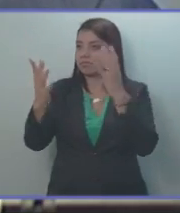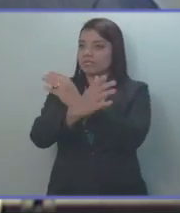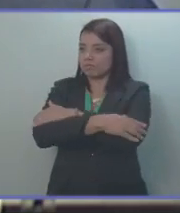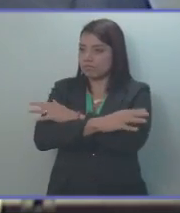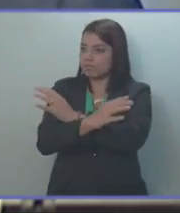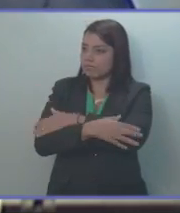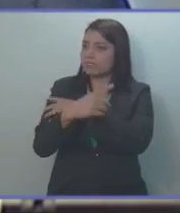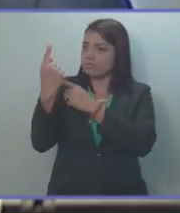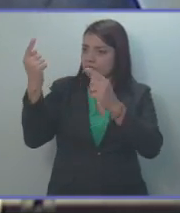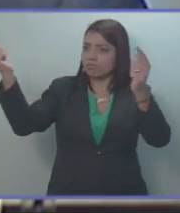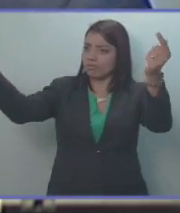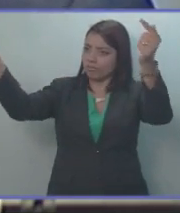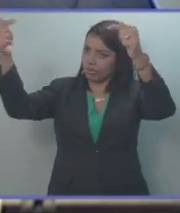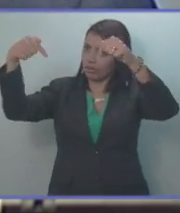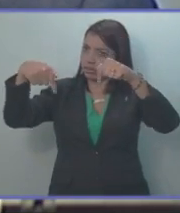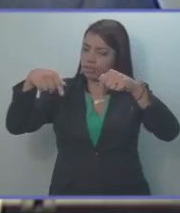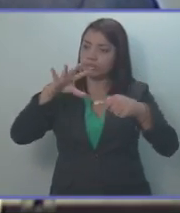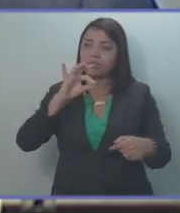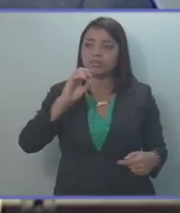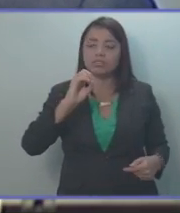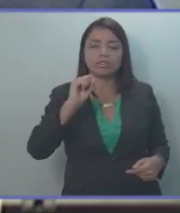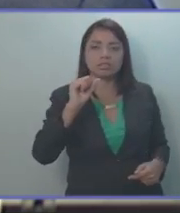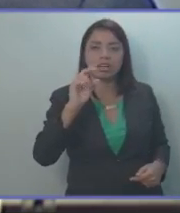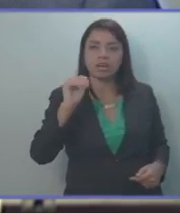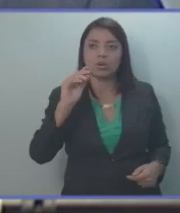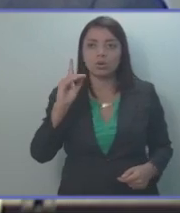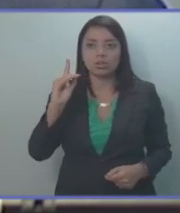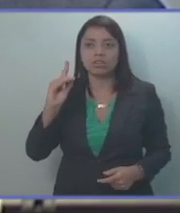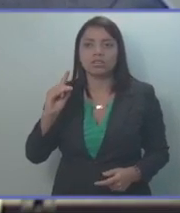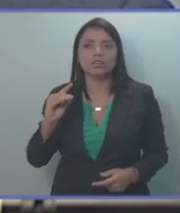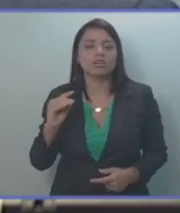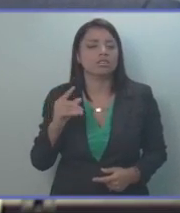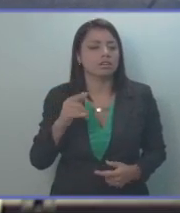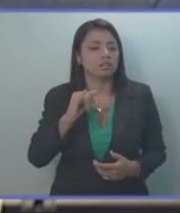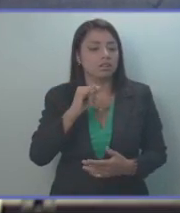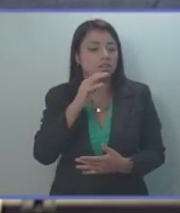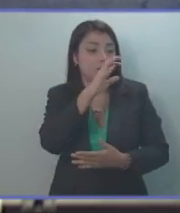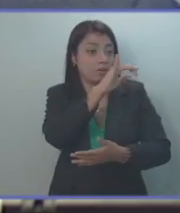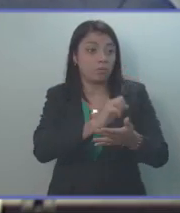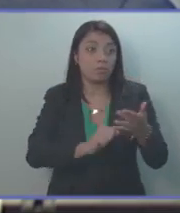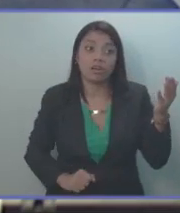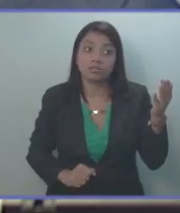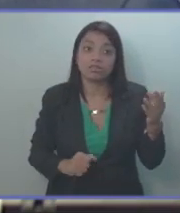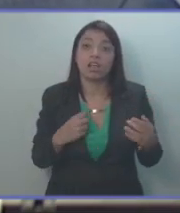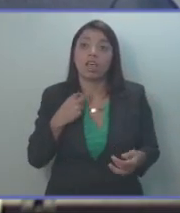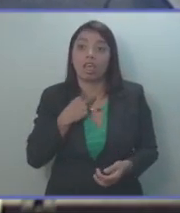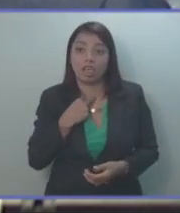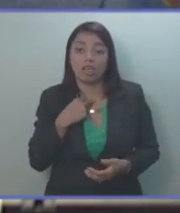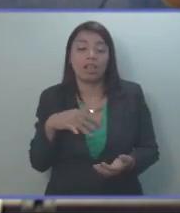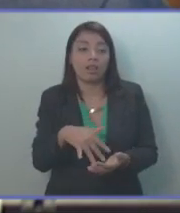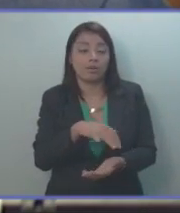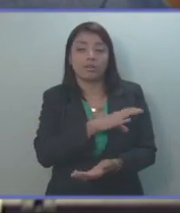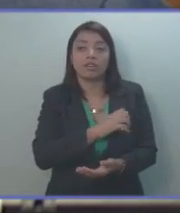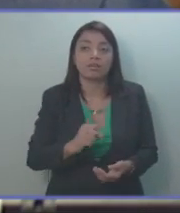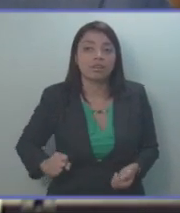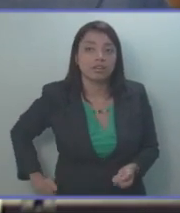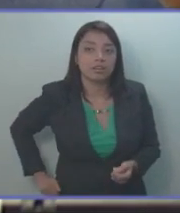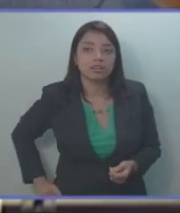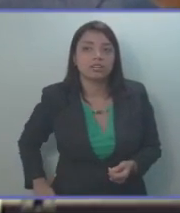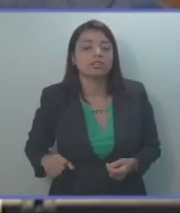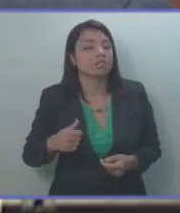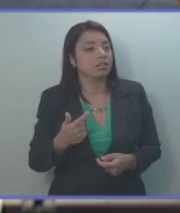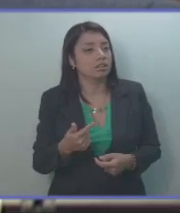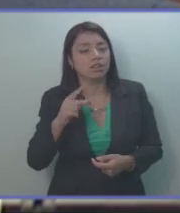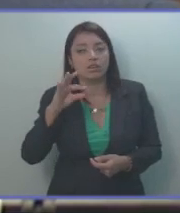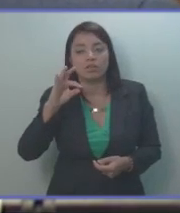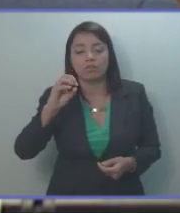los trabajadores de Fosalud, un impuesto que el pueblo salvadoreño ha venido pagando y que estaba